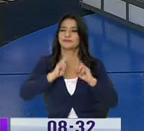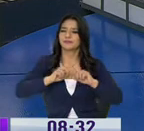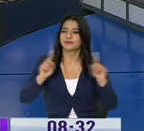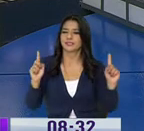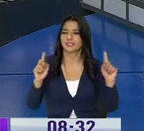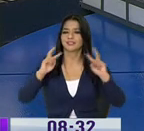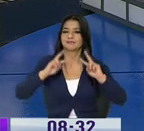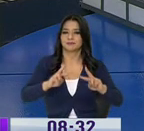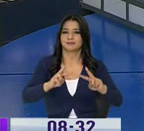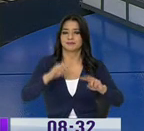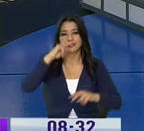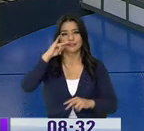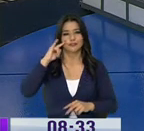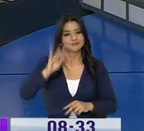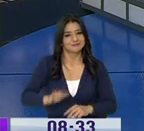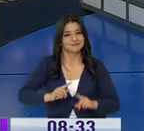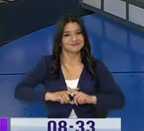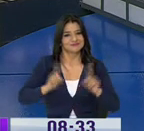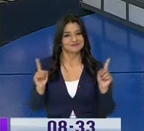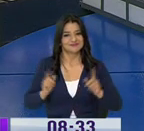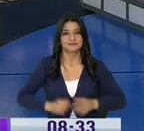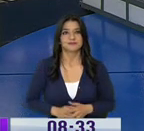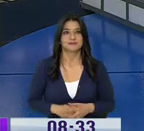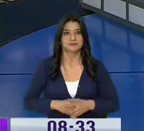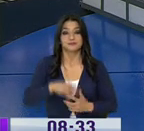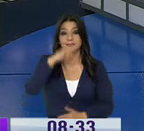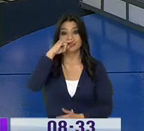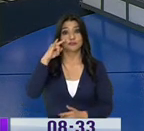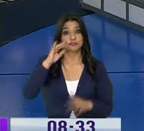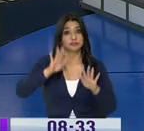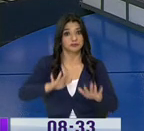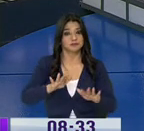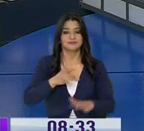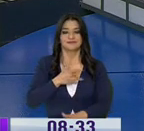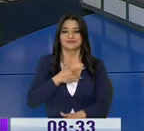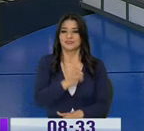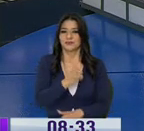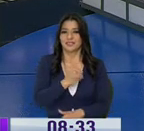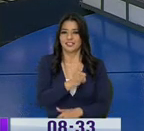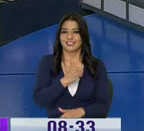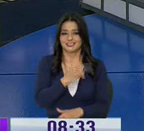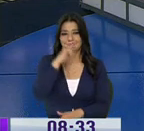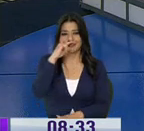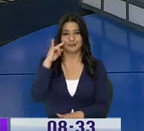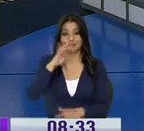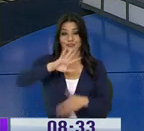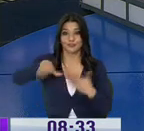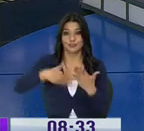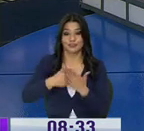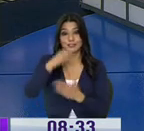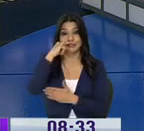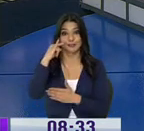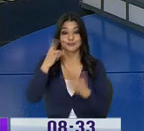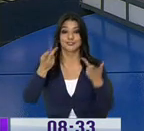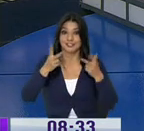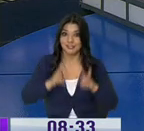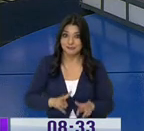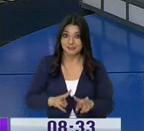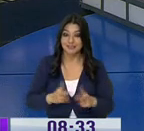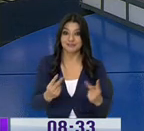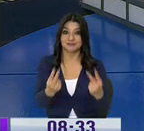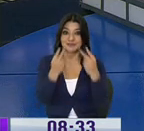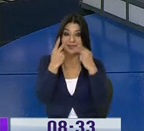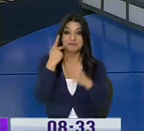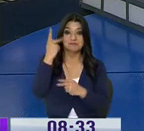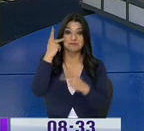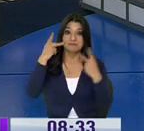distinta manera que cuando es niño. Bueno, la Navidad son los niños y hay que tener el espíritu de los niños. Así que para todos esos niños que también estoy segura nos ven y sus